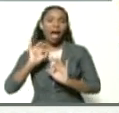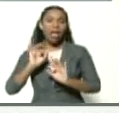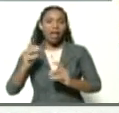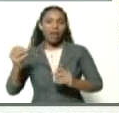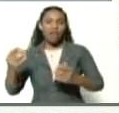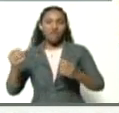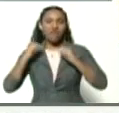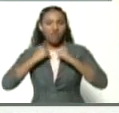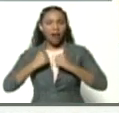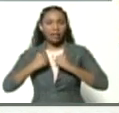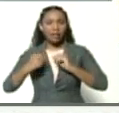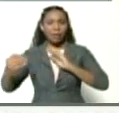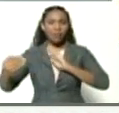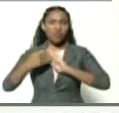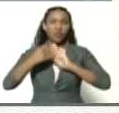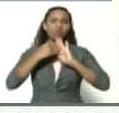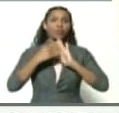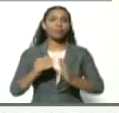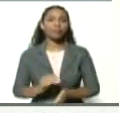fuerte.